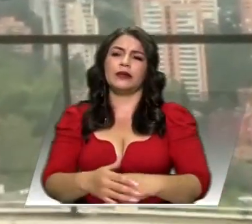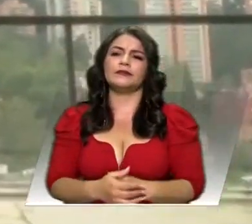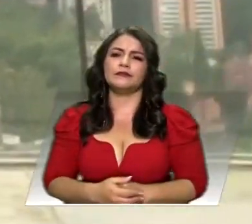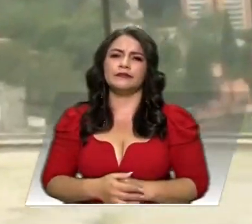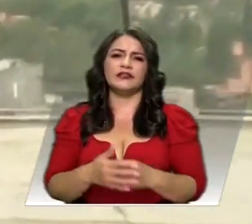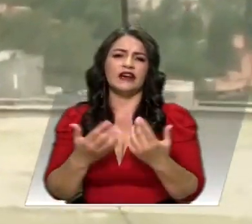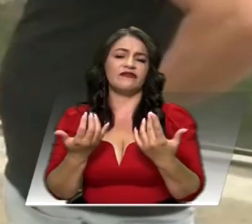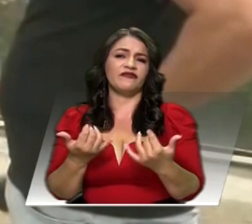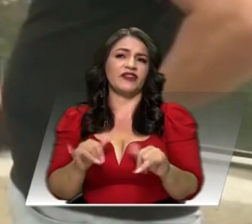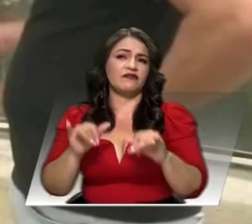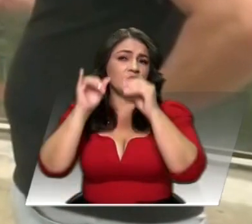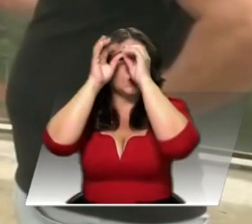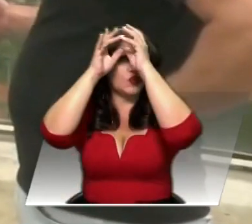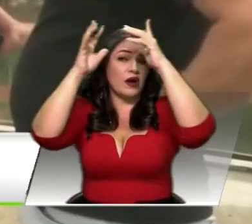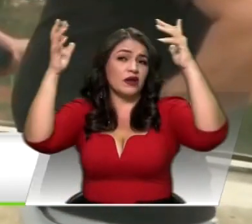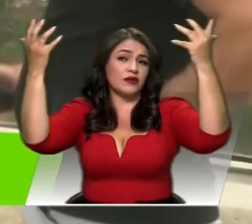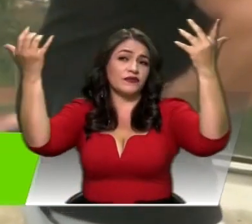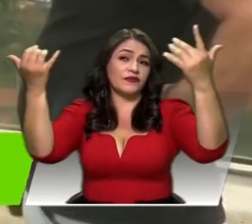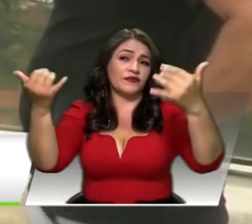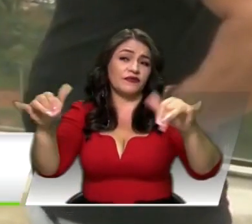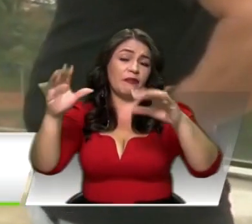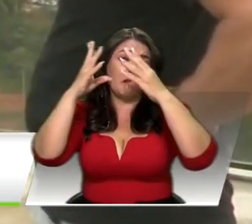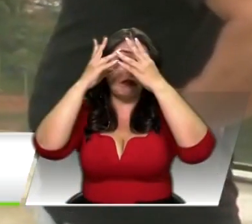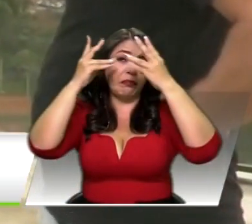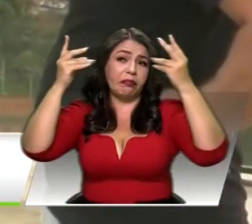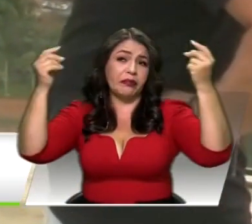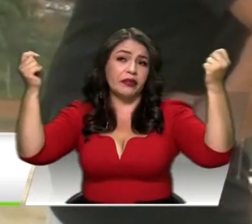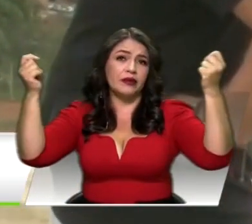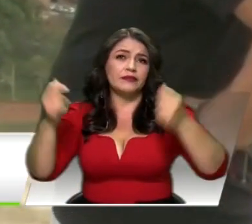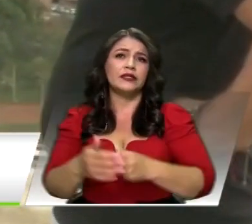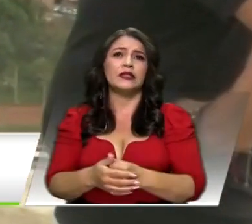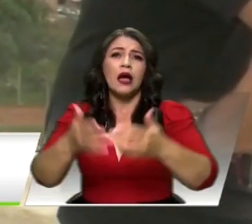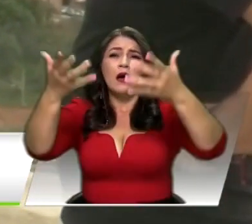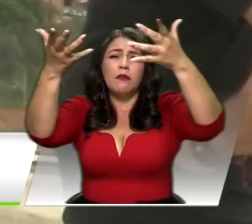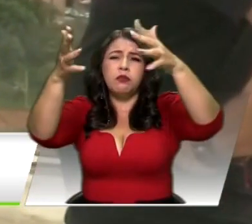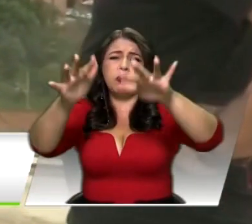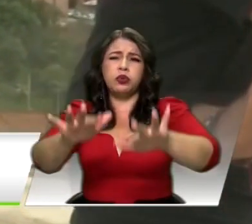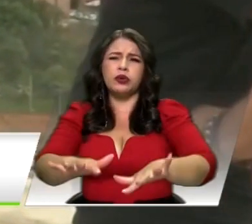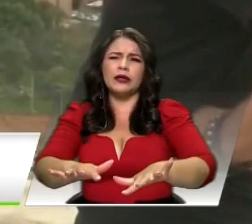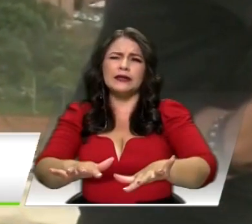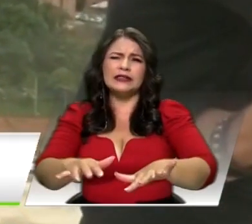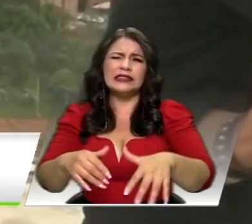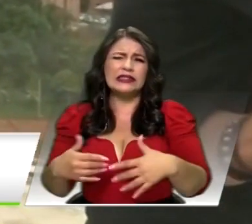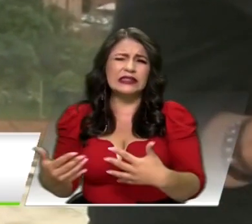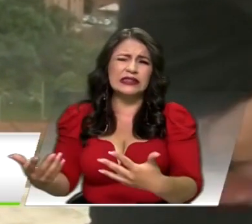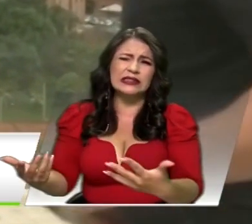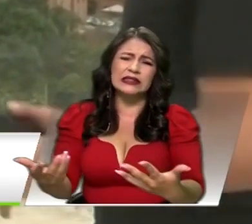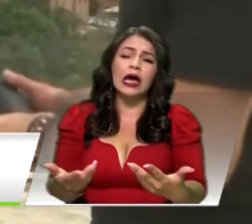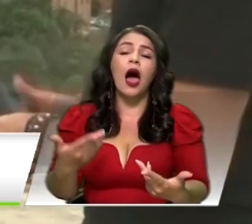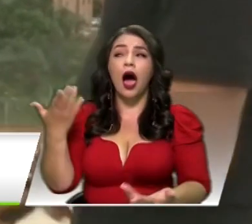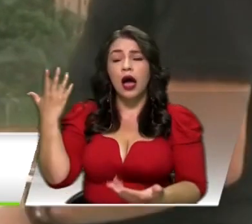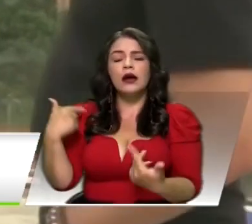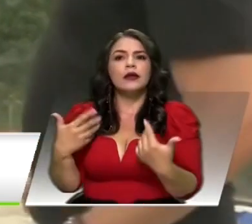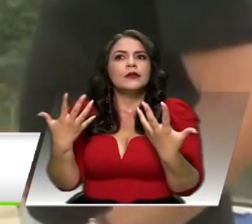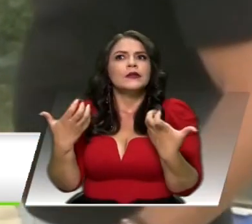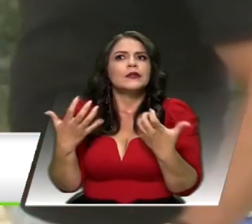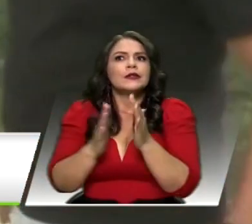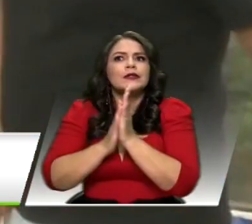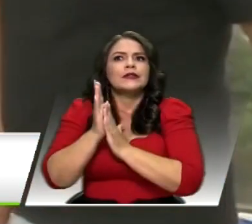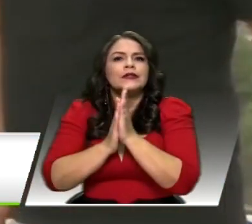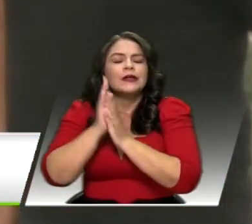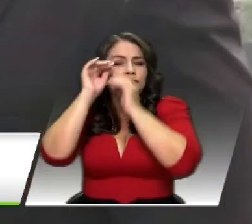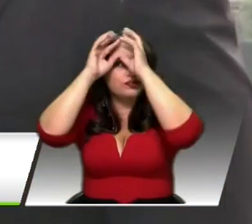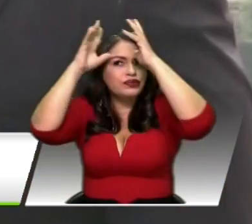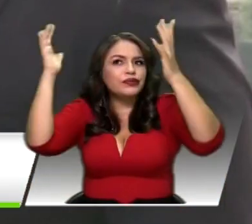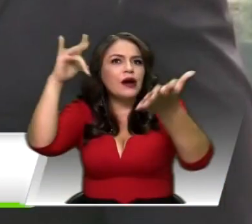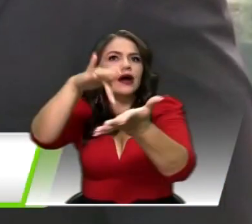Fin de un sueño. Pues la demolición de la estructura marcaba la culminación de una obra física en donde alguna vez en sus vidas pretendieron forjar